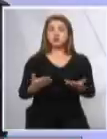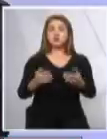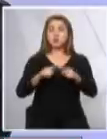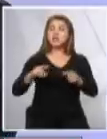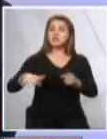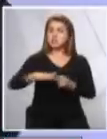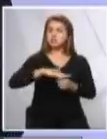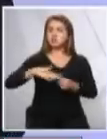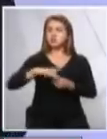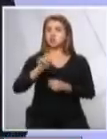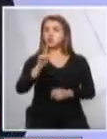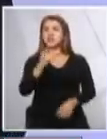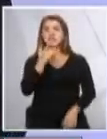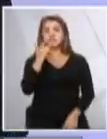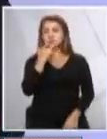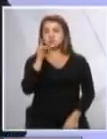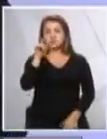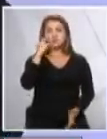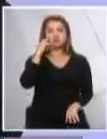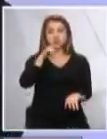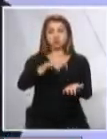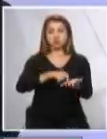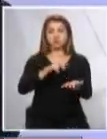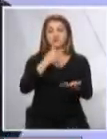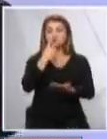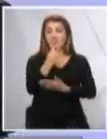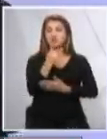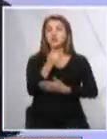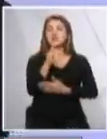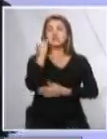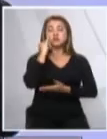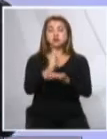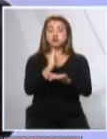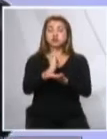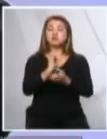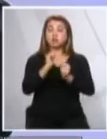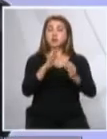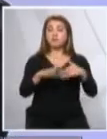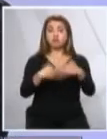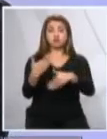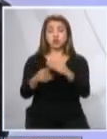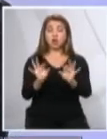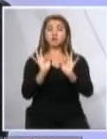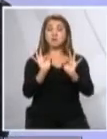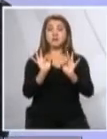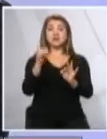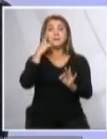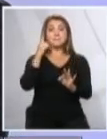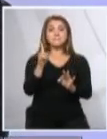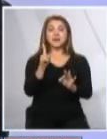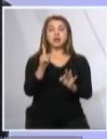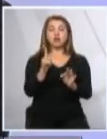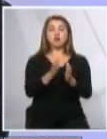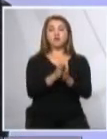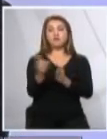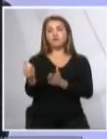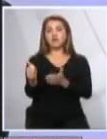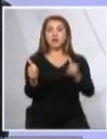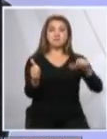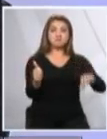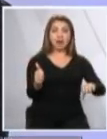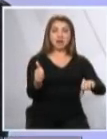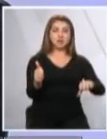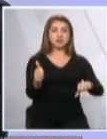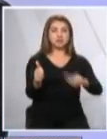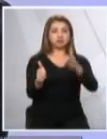situación que no es tan sencilla desde ese punto de vista. Las instituciones podrían estar funcionando formalmente y la línea divisoria entre el bien y el mal no está siendo